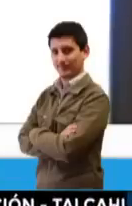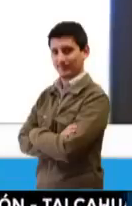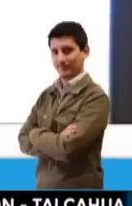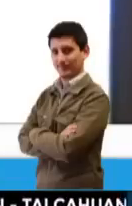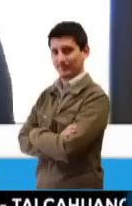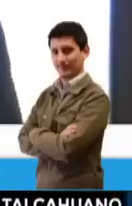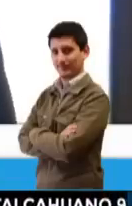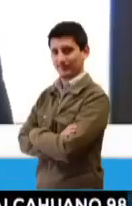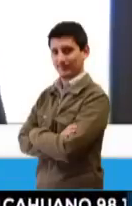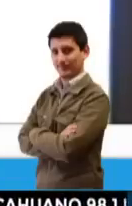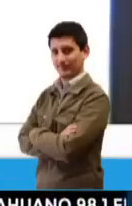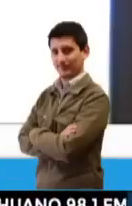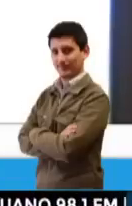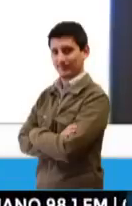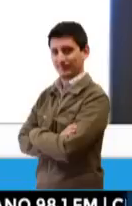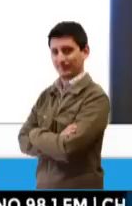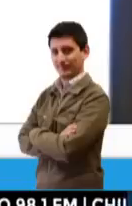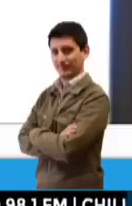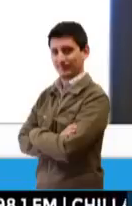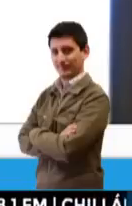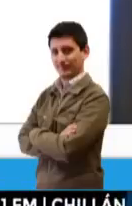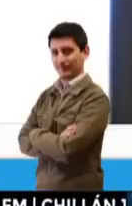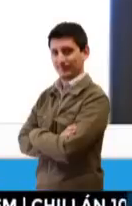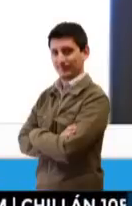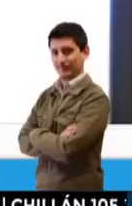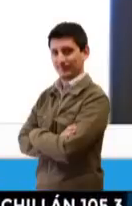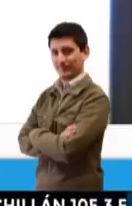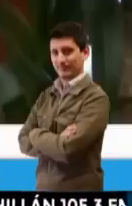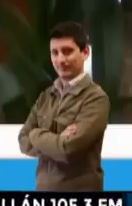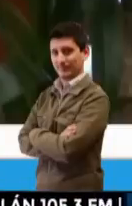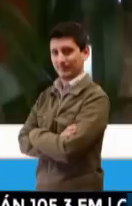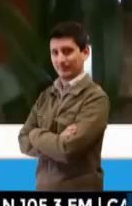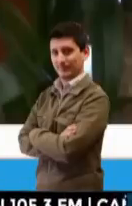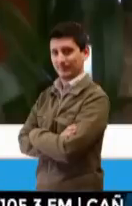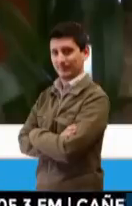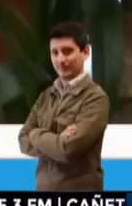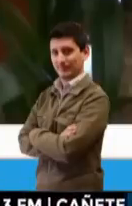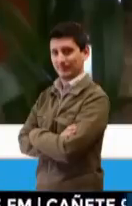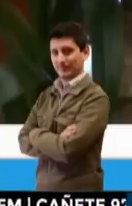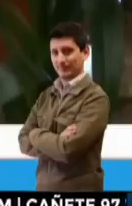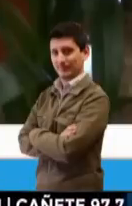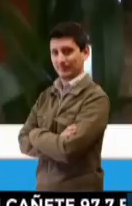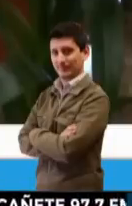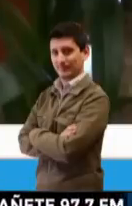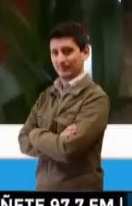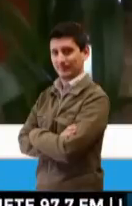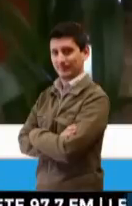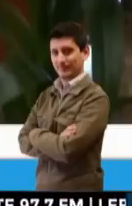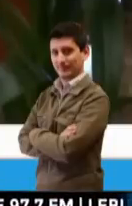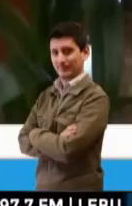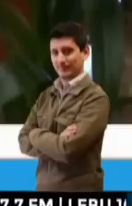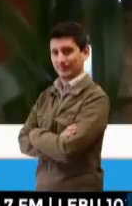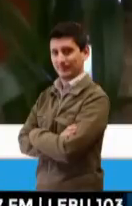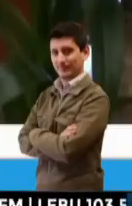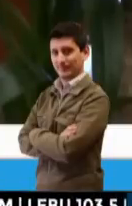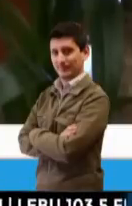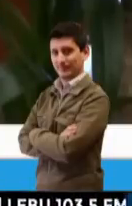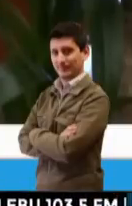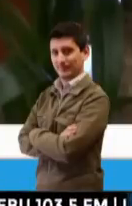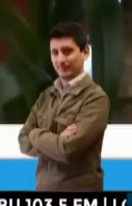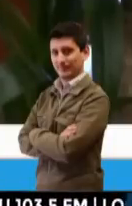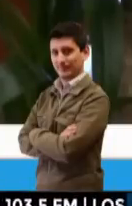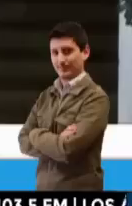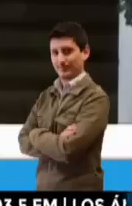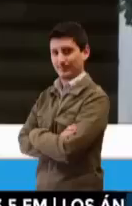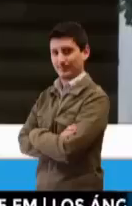camino que no fue exactamente el que ocurrió, alimentando más la sensación de que efectivamente esto estaría en la línea de la tesis de Hidalgo, de